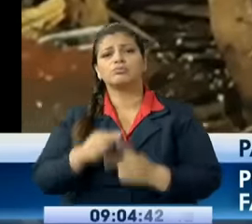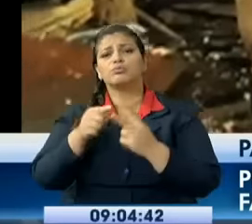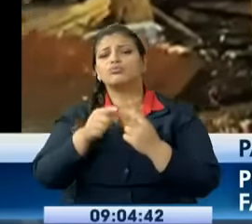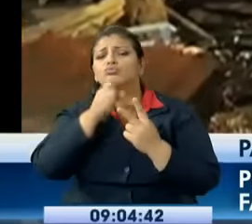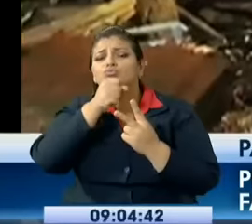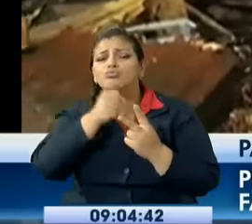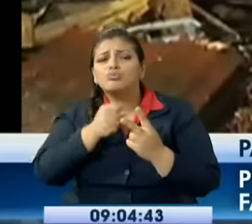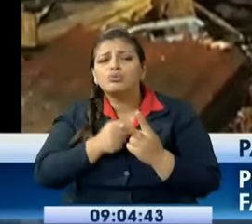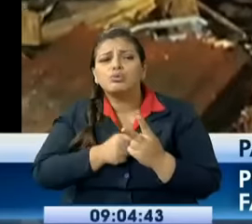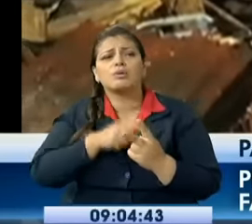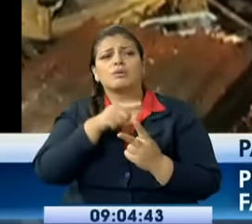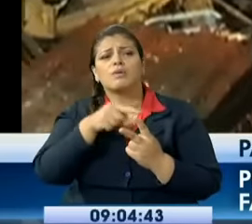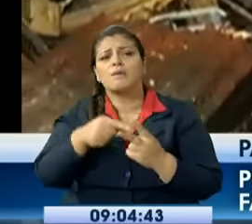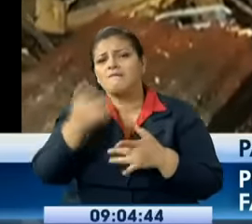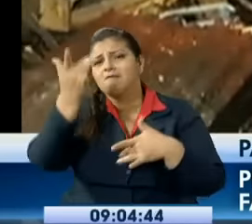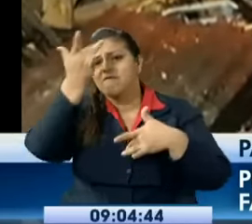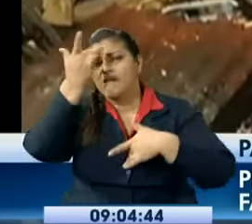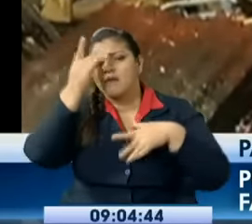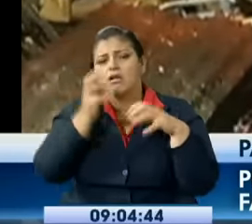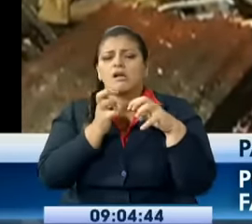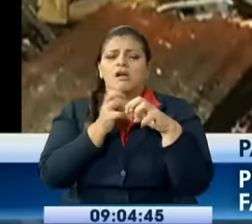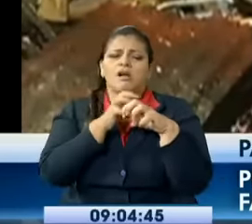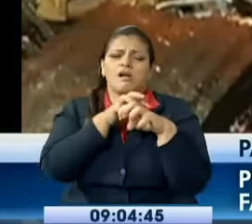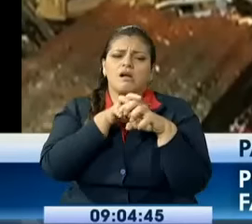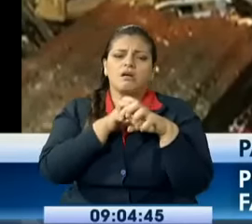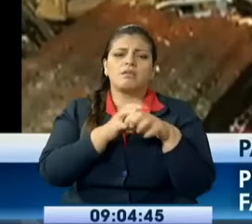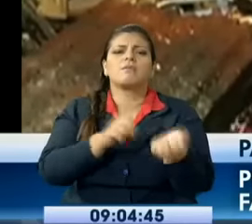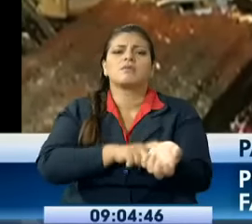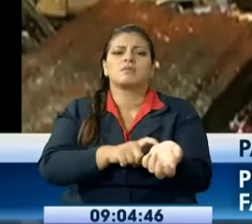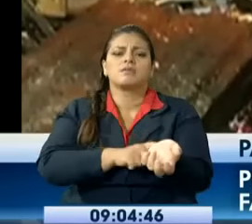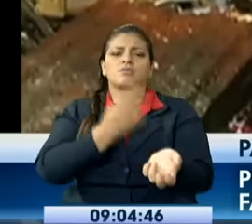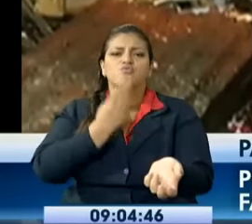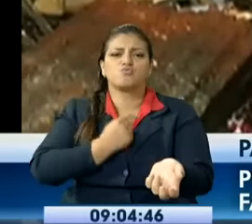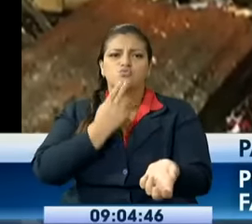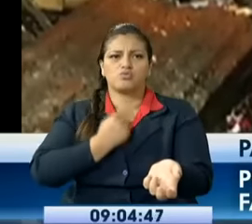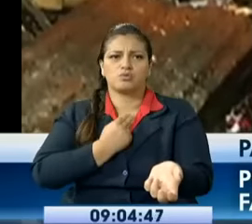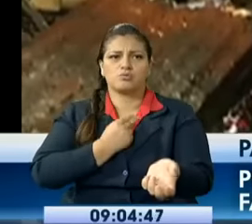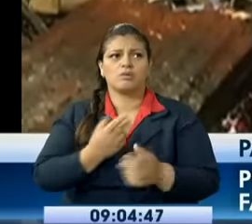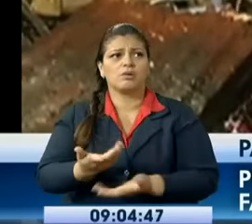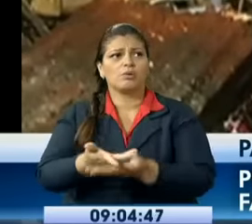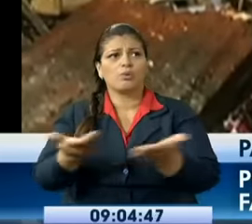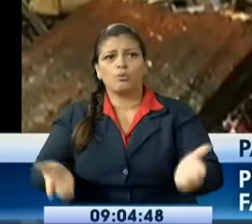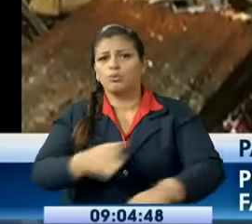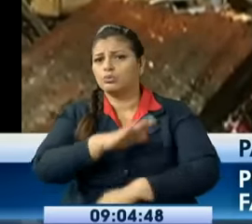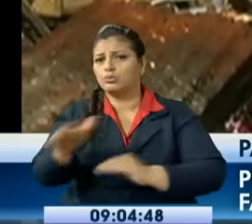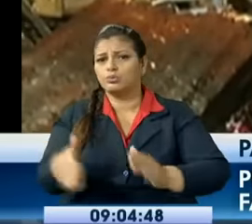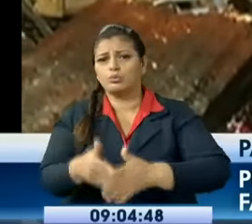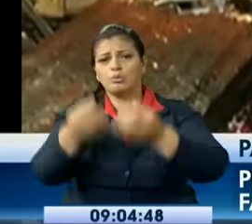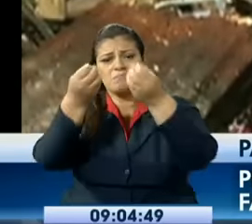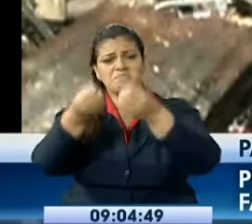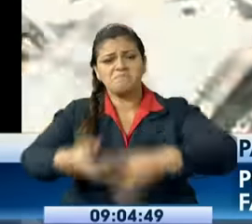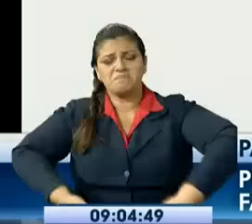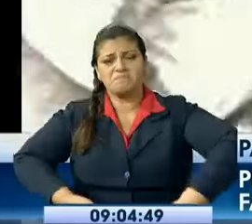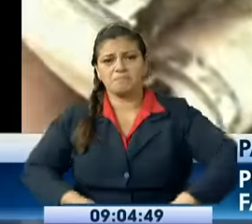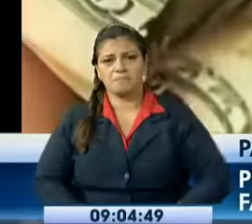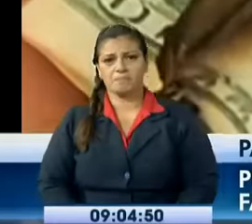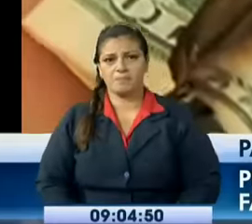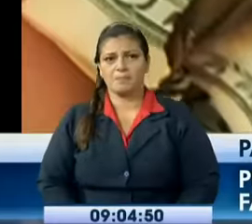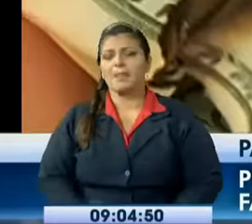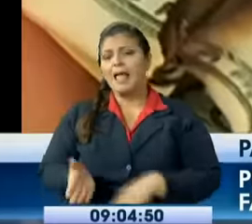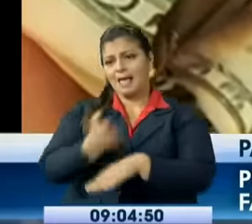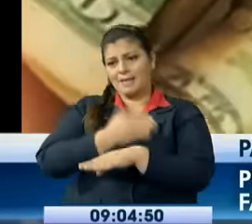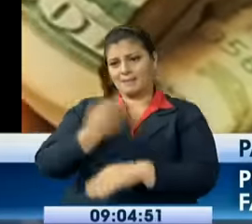Pero aquí no solo se quemaron sus enseres, sino la poca plata que tenían para los gastos de la escuela de los niños. Siendo